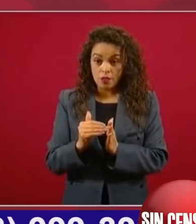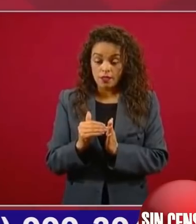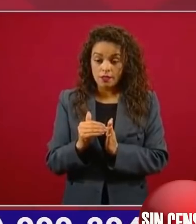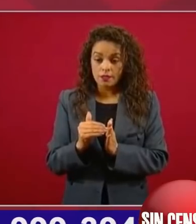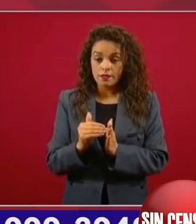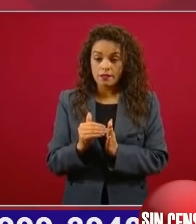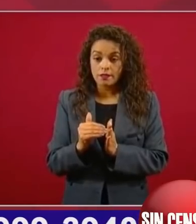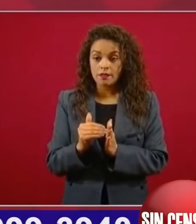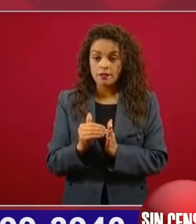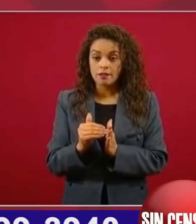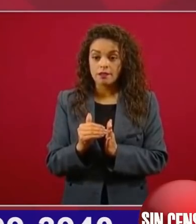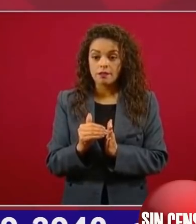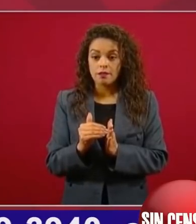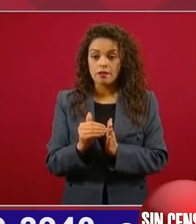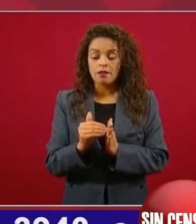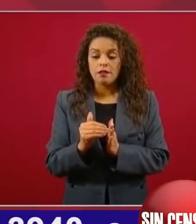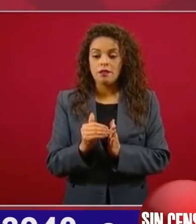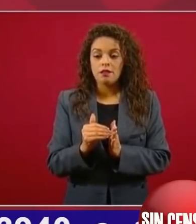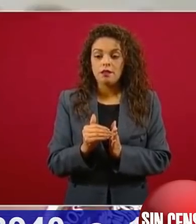das